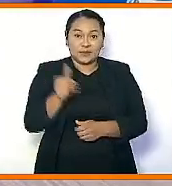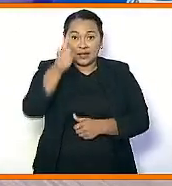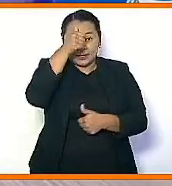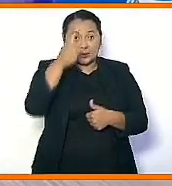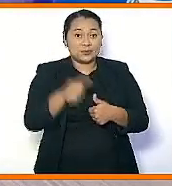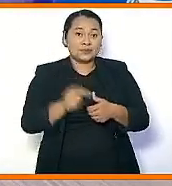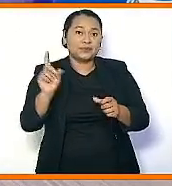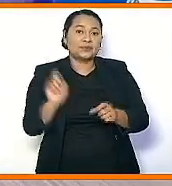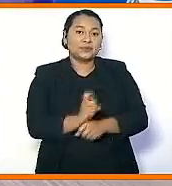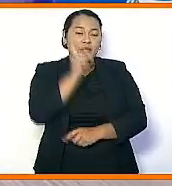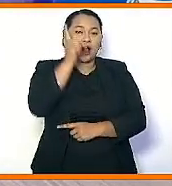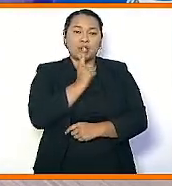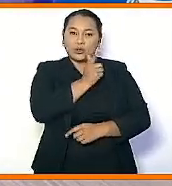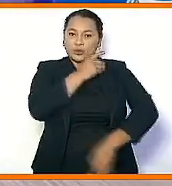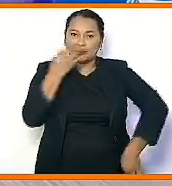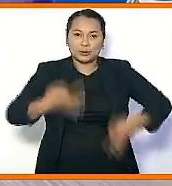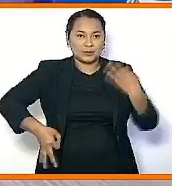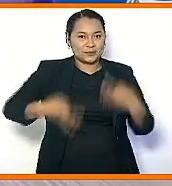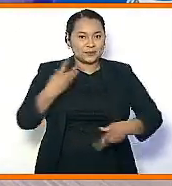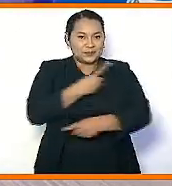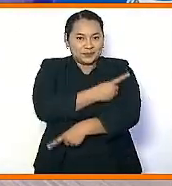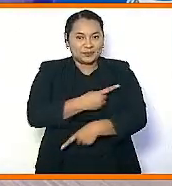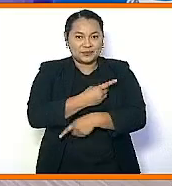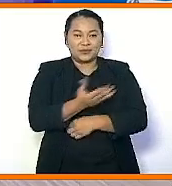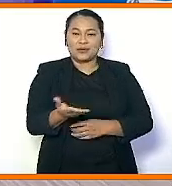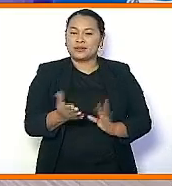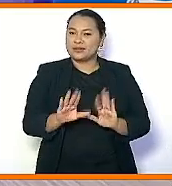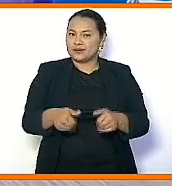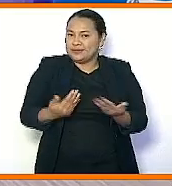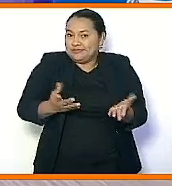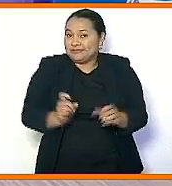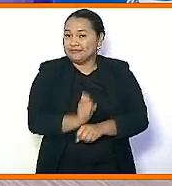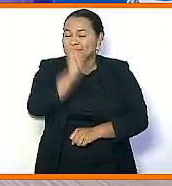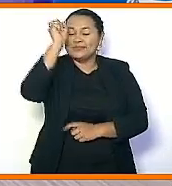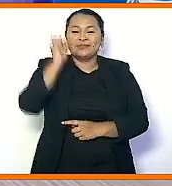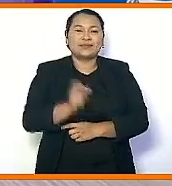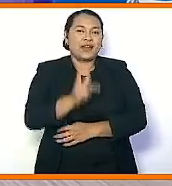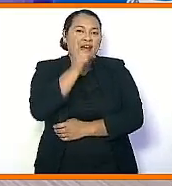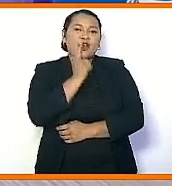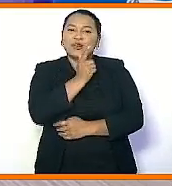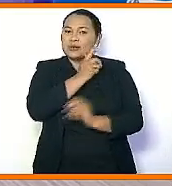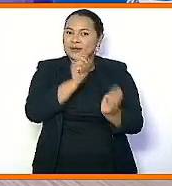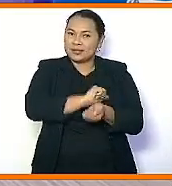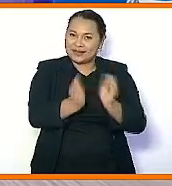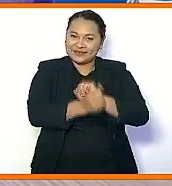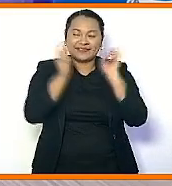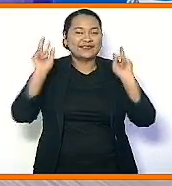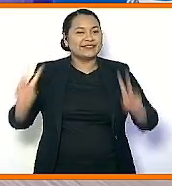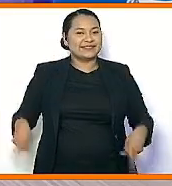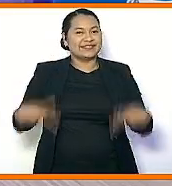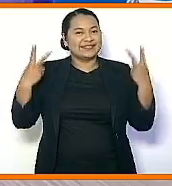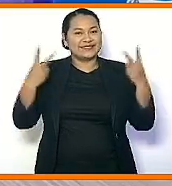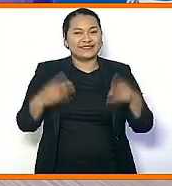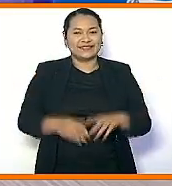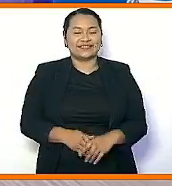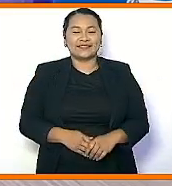recuerda que ganarte la Loto también es alegría y diversión. ¿Y vos cómo te la vas a ganar? Loto te cambia la vida.